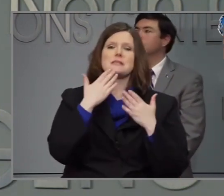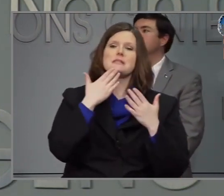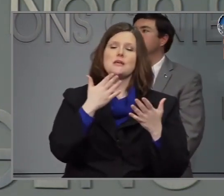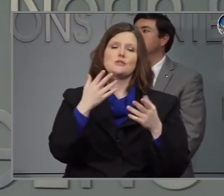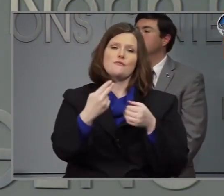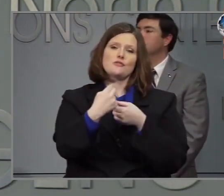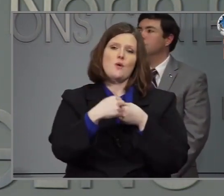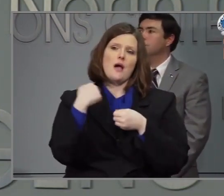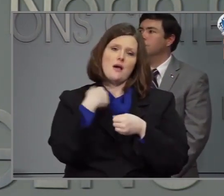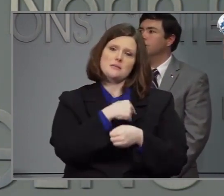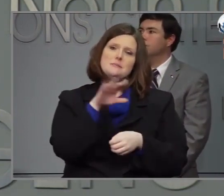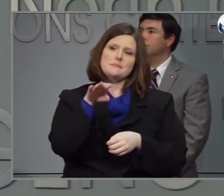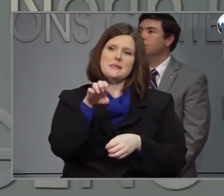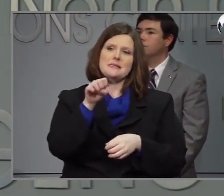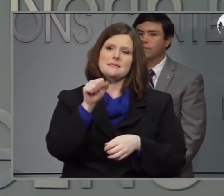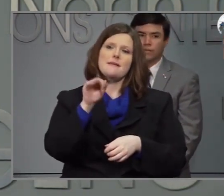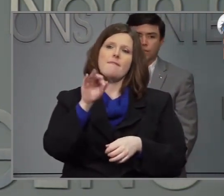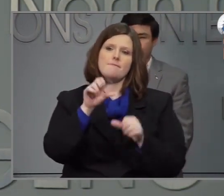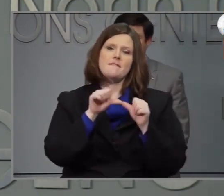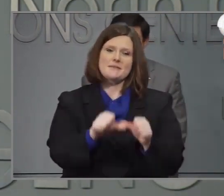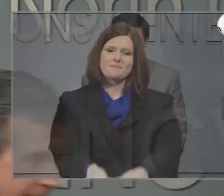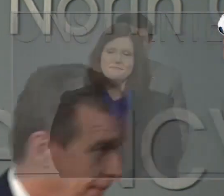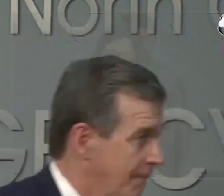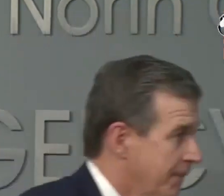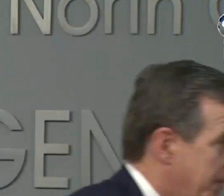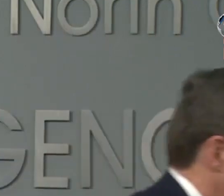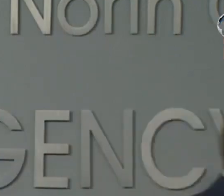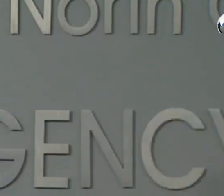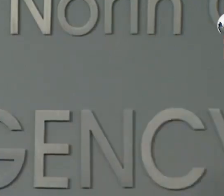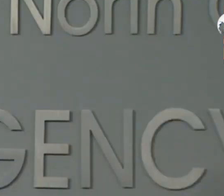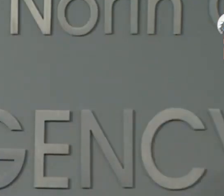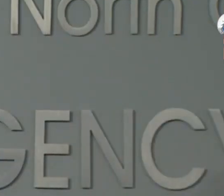vernos y por haberse unido a esta transmisión manténgase a salvo gracias